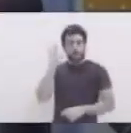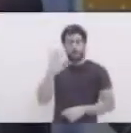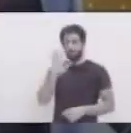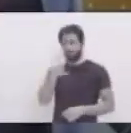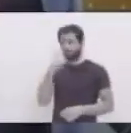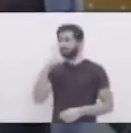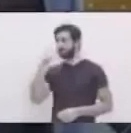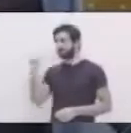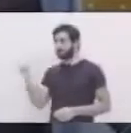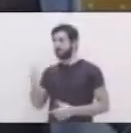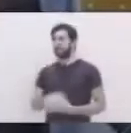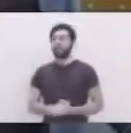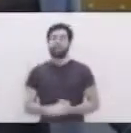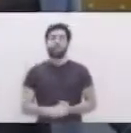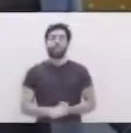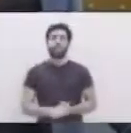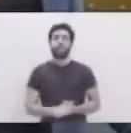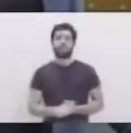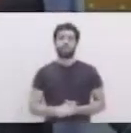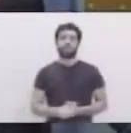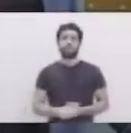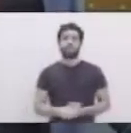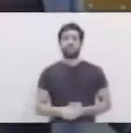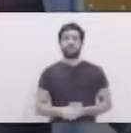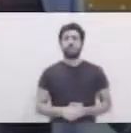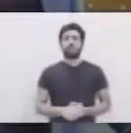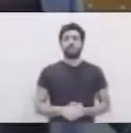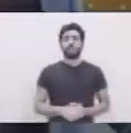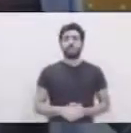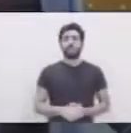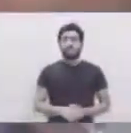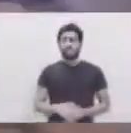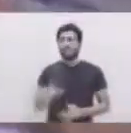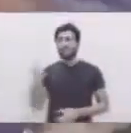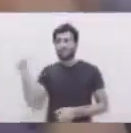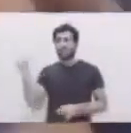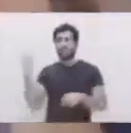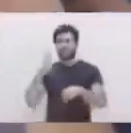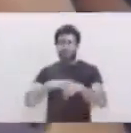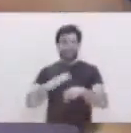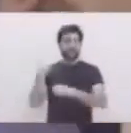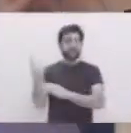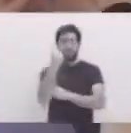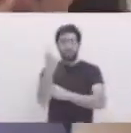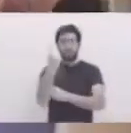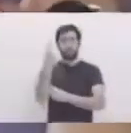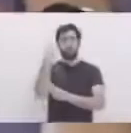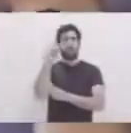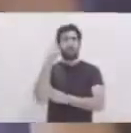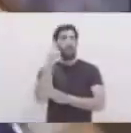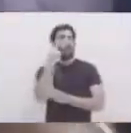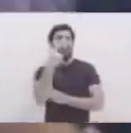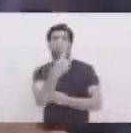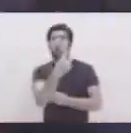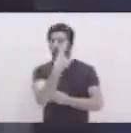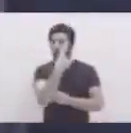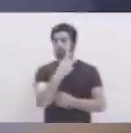grandes, porque tenemos cuatro. Que esta va a ser la parte principal de nuestros ojitos.